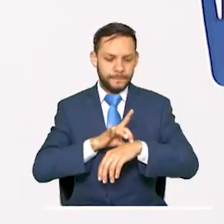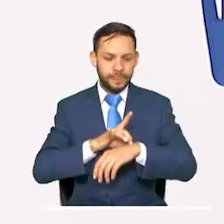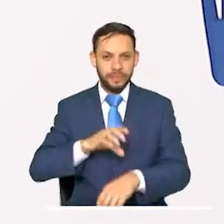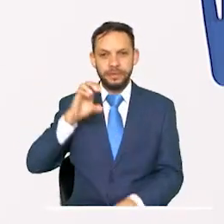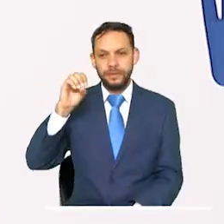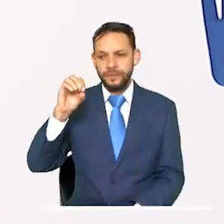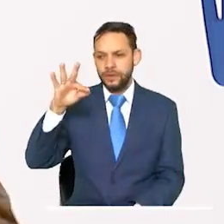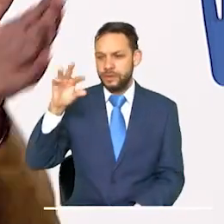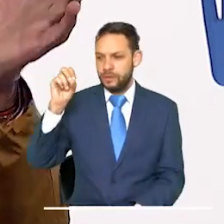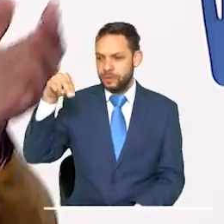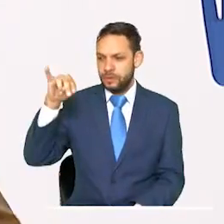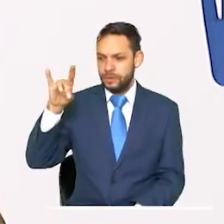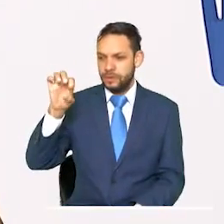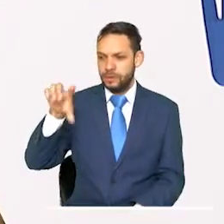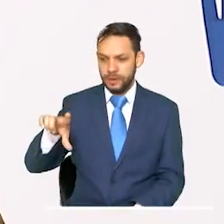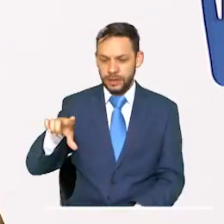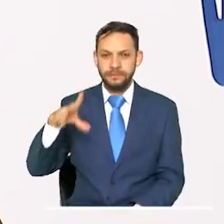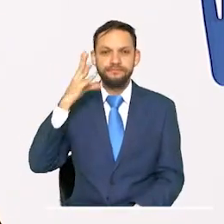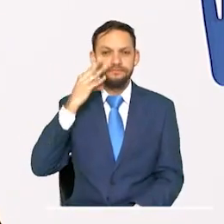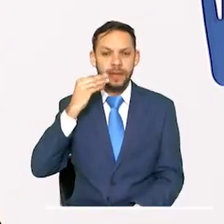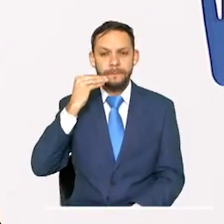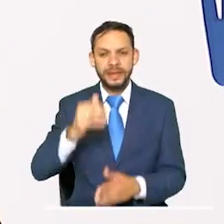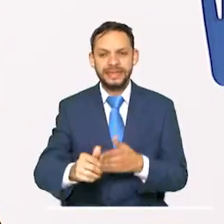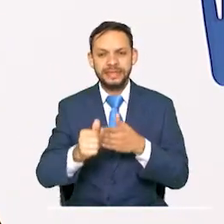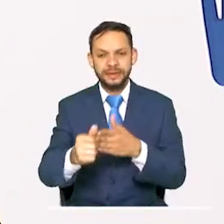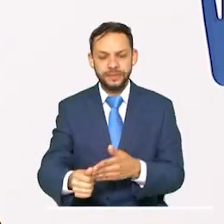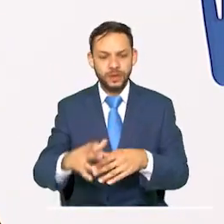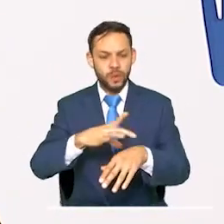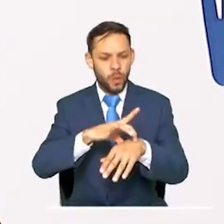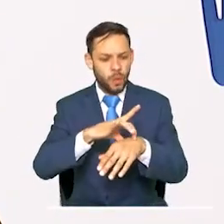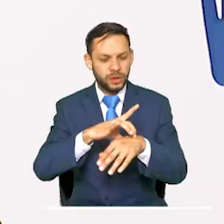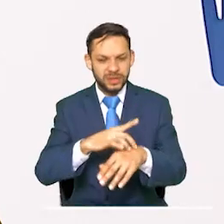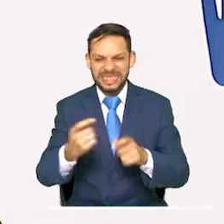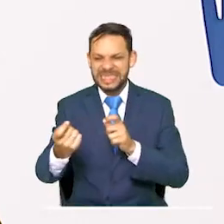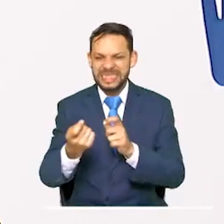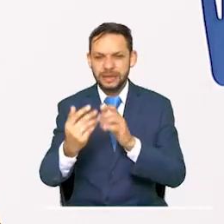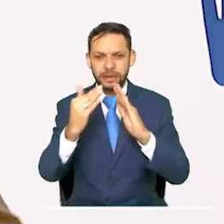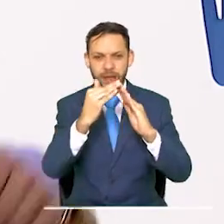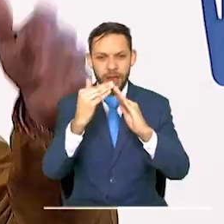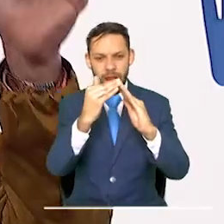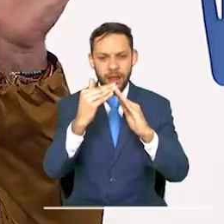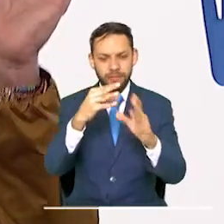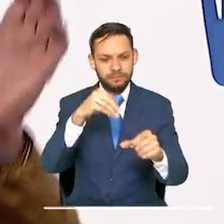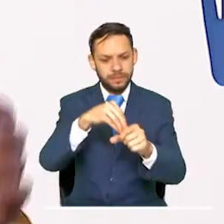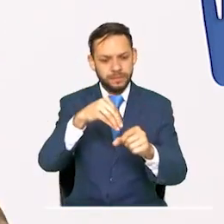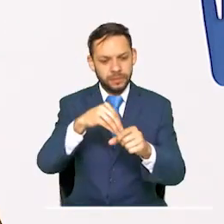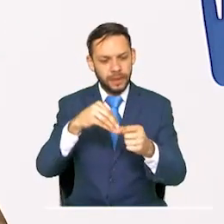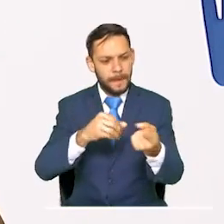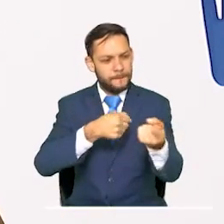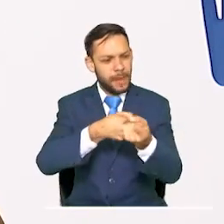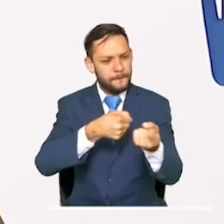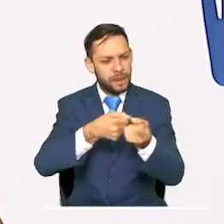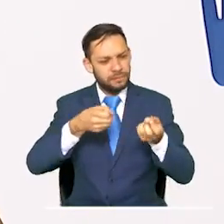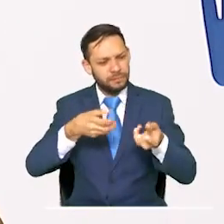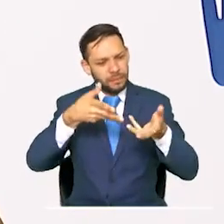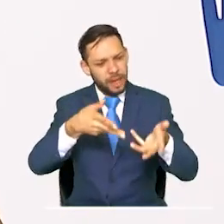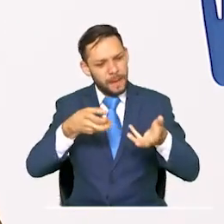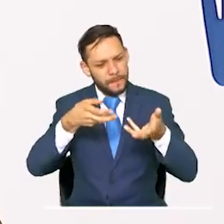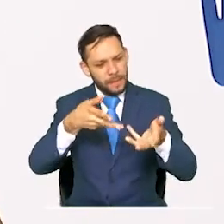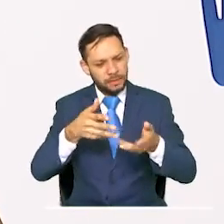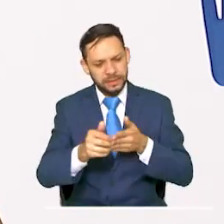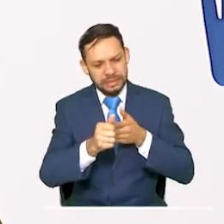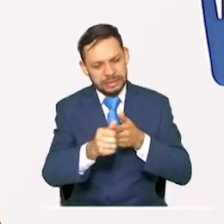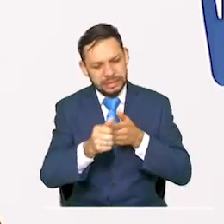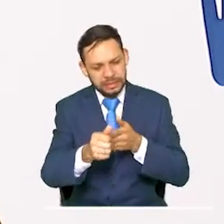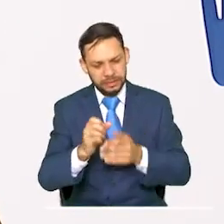Otoniel Aristizábal, quien dirige el programa Doctor Rojas Cerca a Tu Casa, y nos apoya en la consulta en muchas partes del país, entre ellas